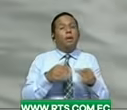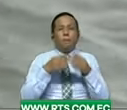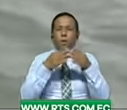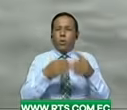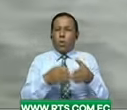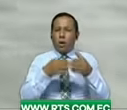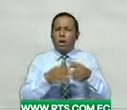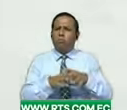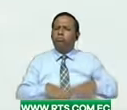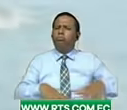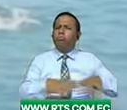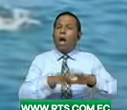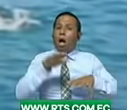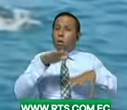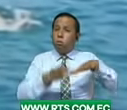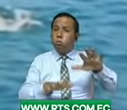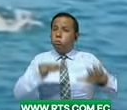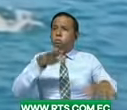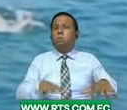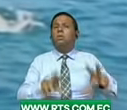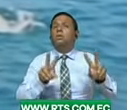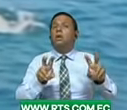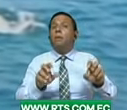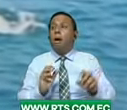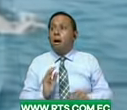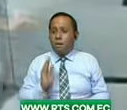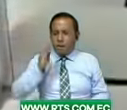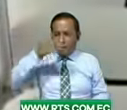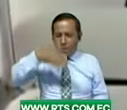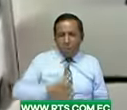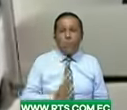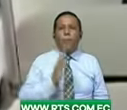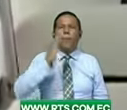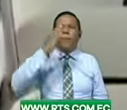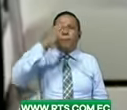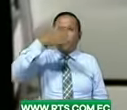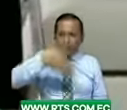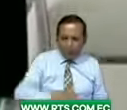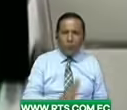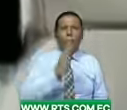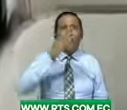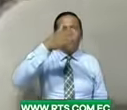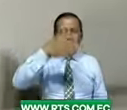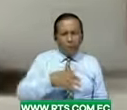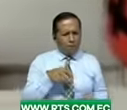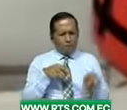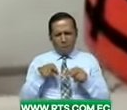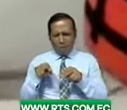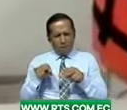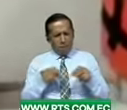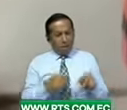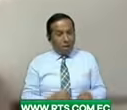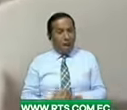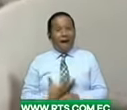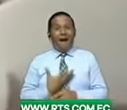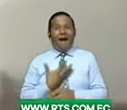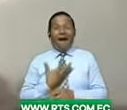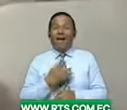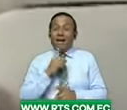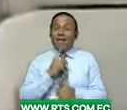los delfines en el Golfo, que no siempre brincan, a desatar la euforia de los visitantes.